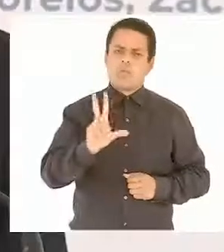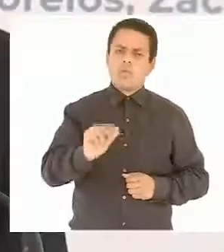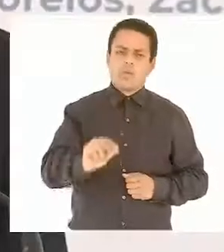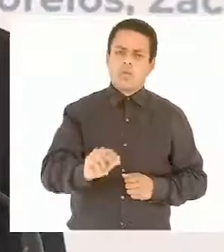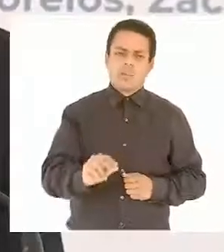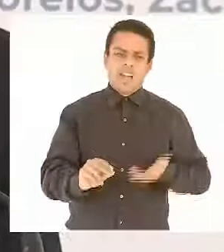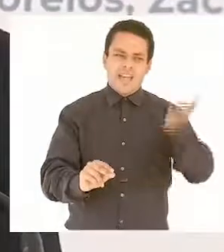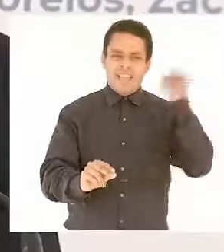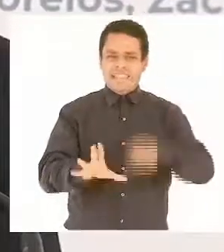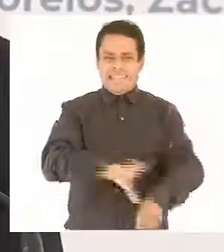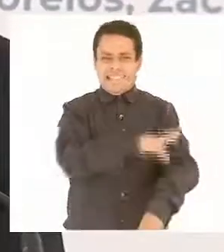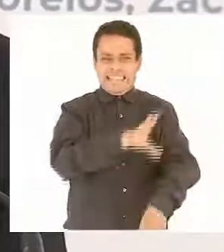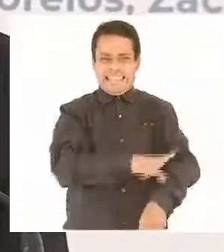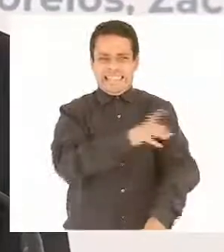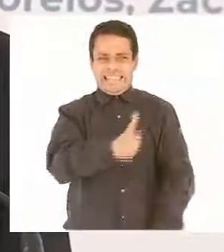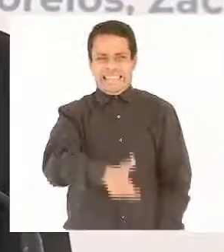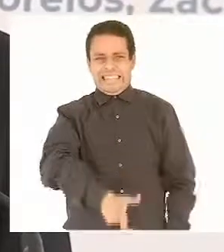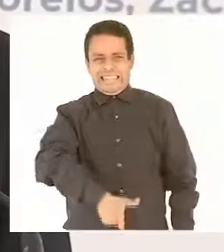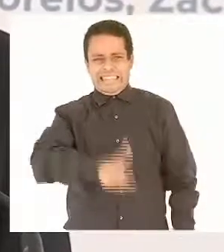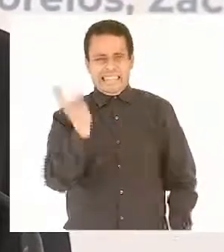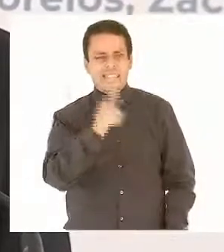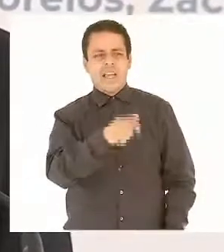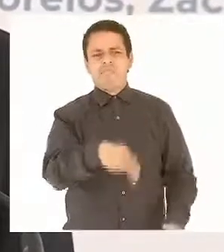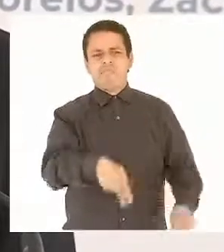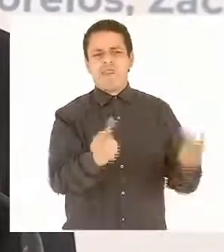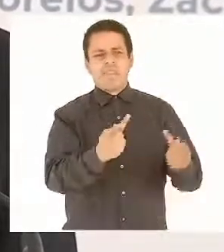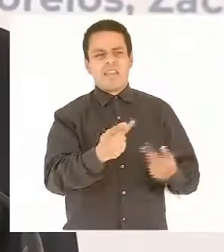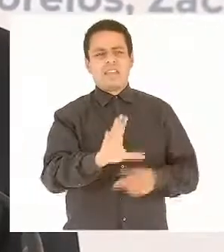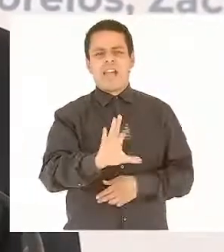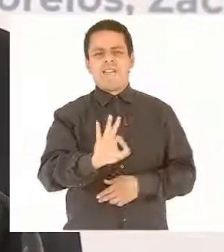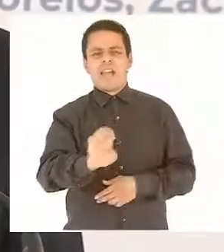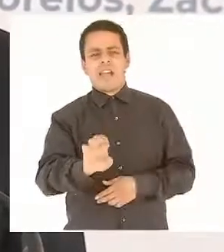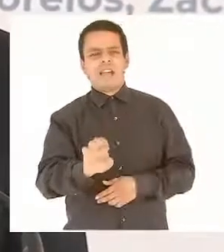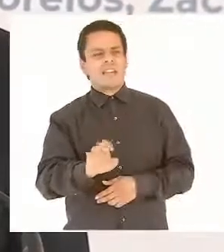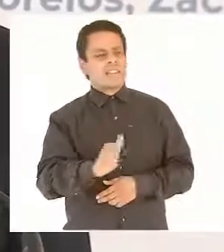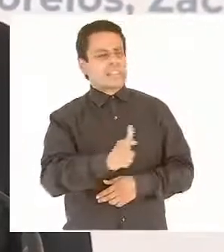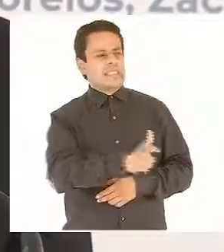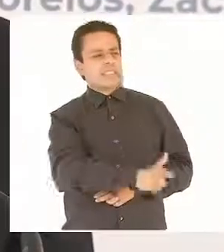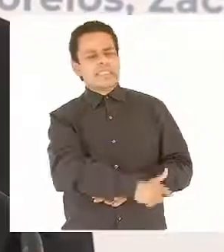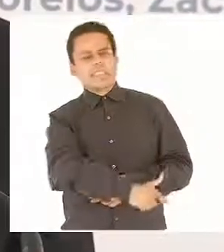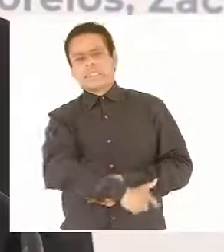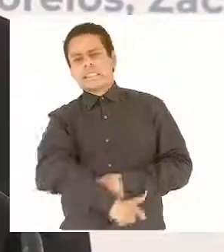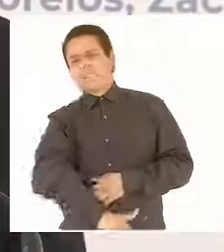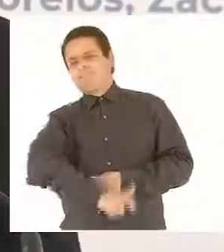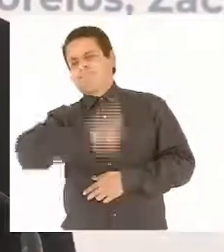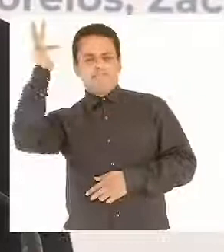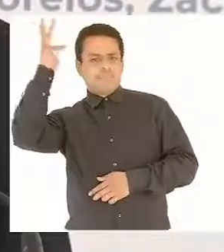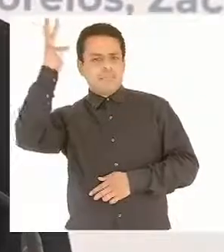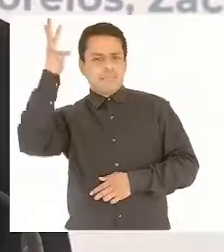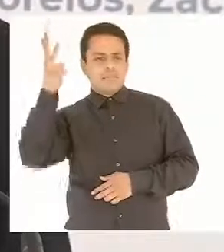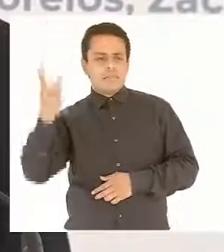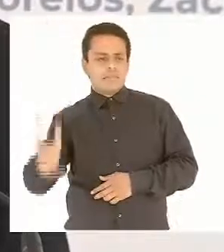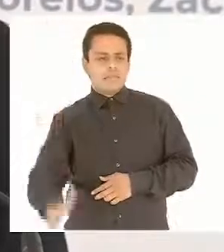venden la energía eléctrica a la Comisión Federal de Electricidad a precios elevadísimos.